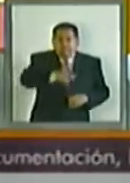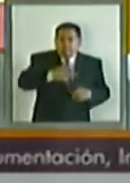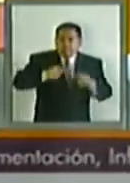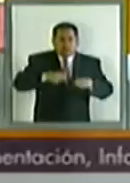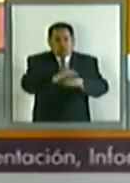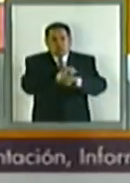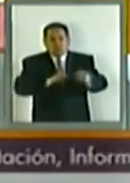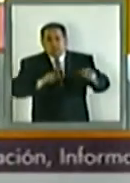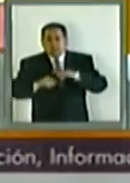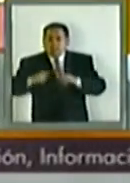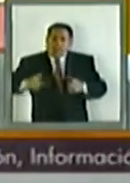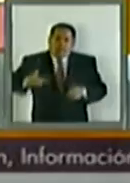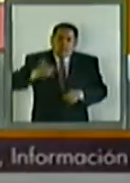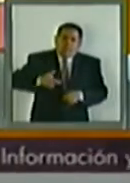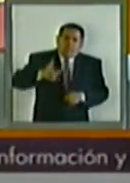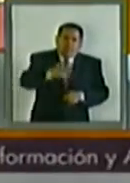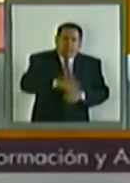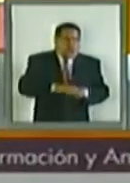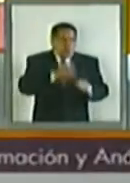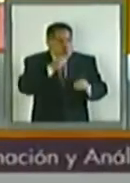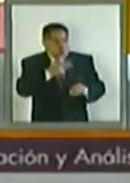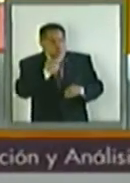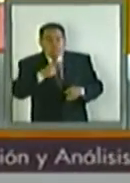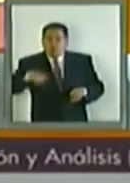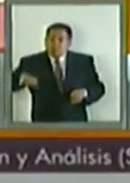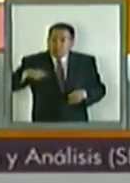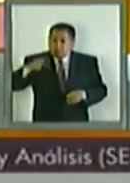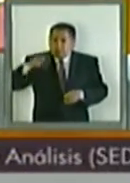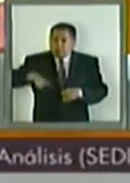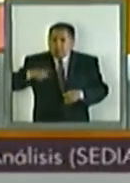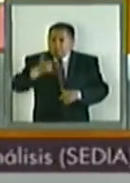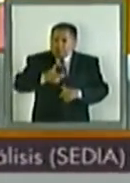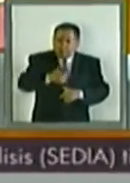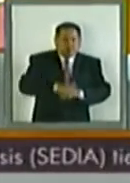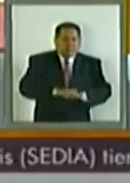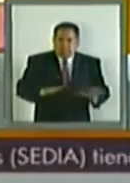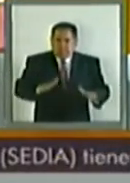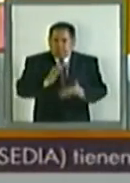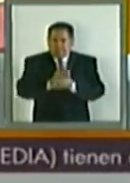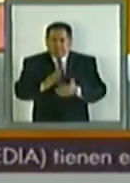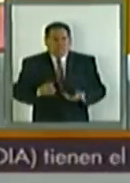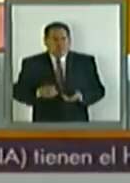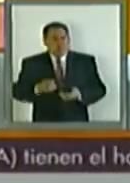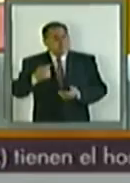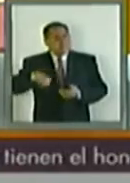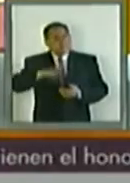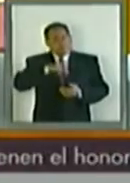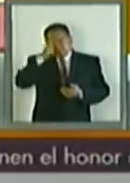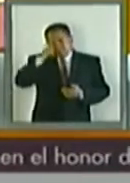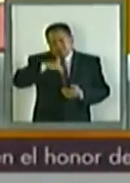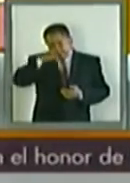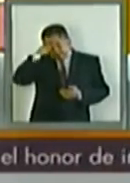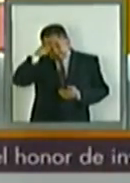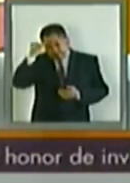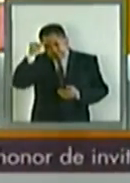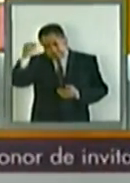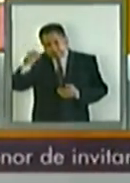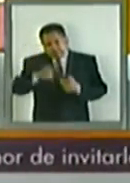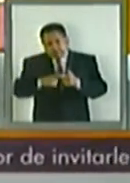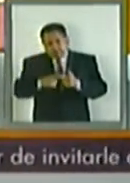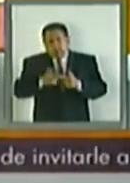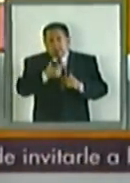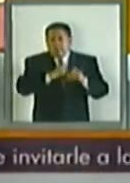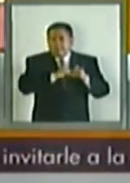los mexicanos, aunque no lo utilizaran. En un país como el nuestro, no podemos perder de vista que los aumentos